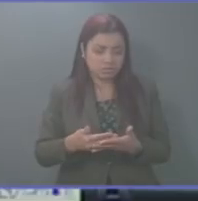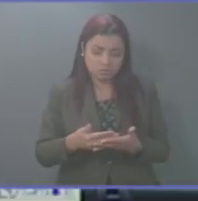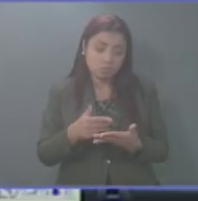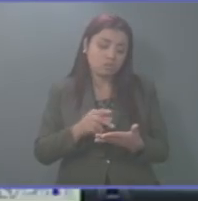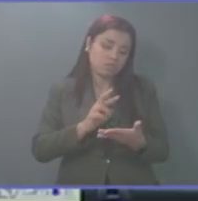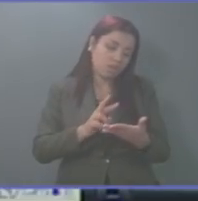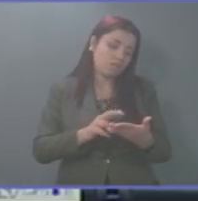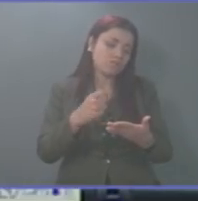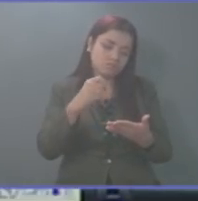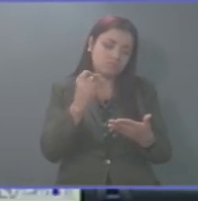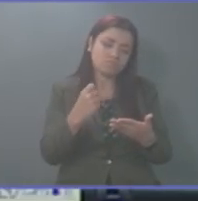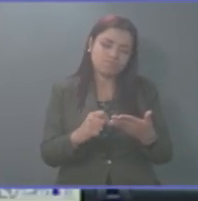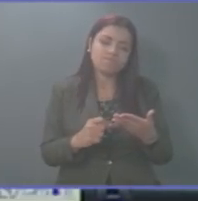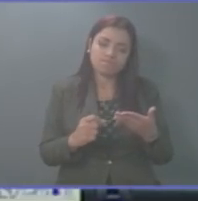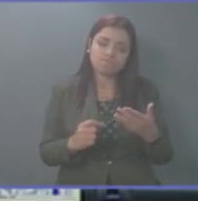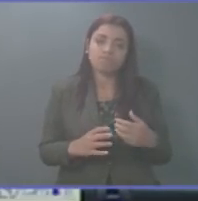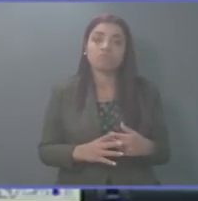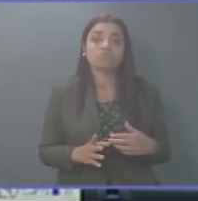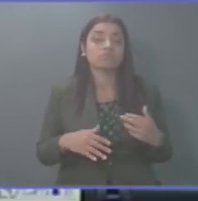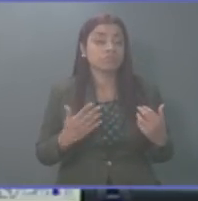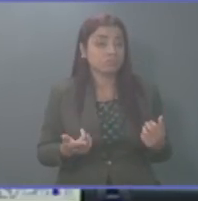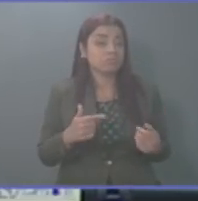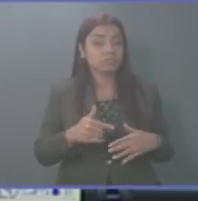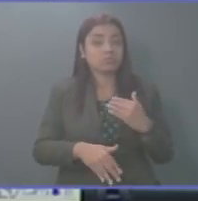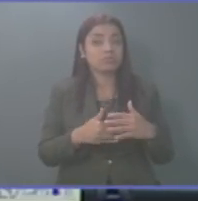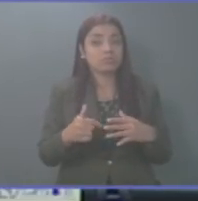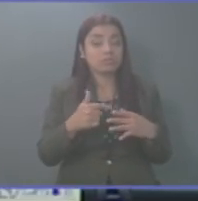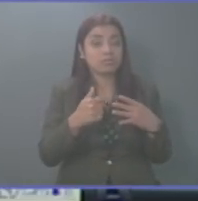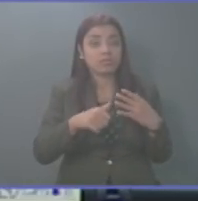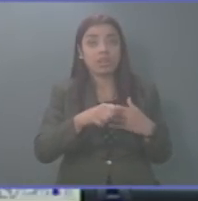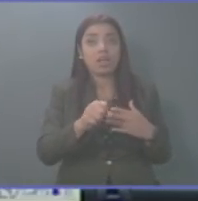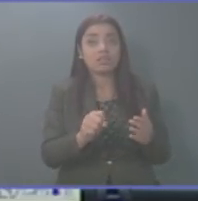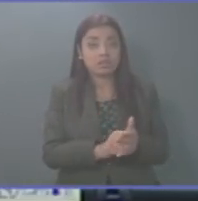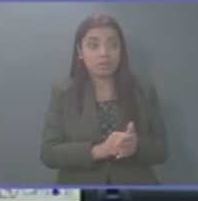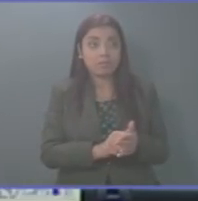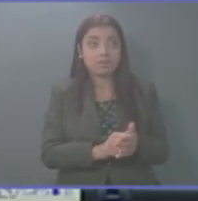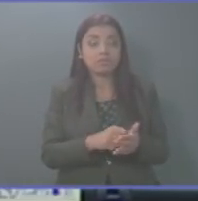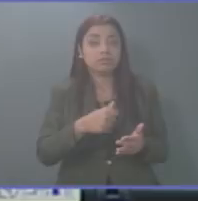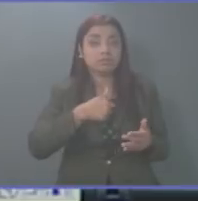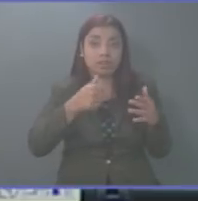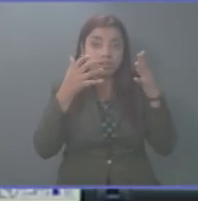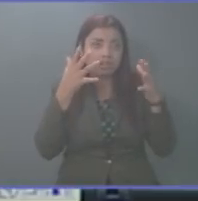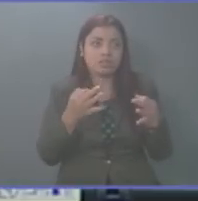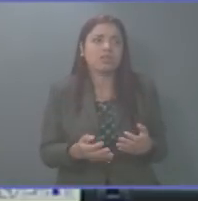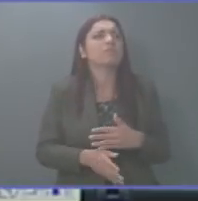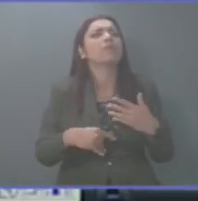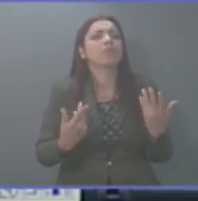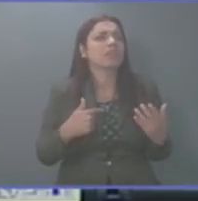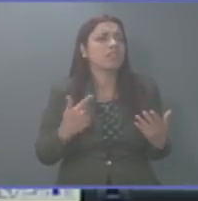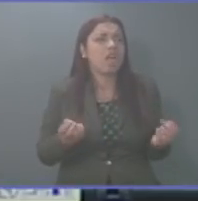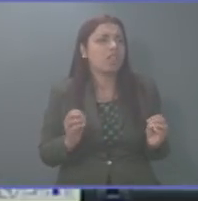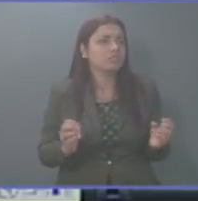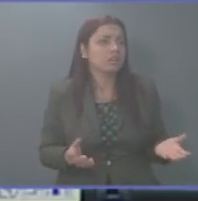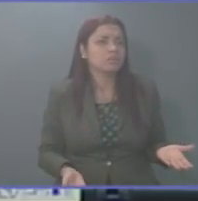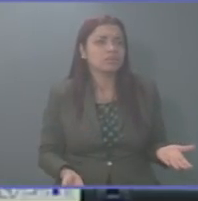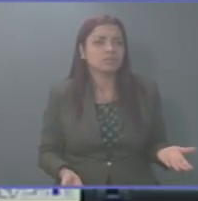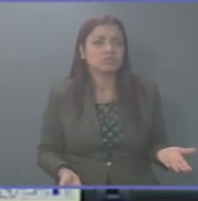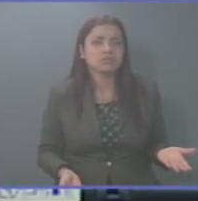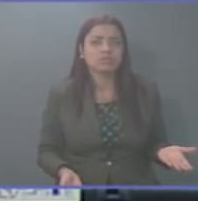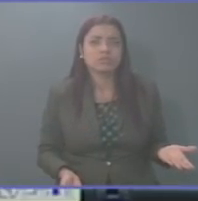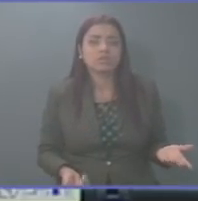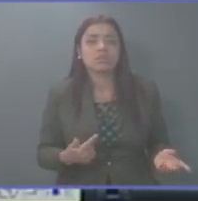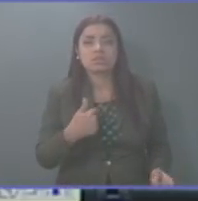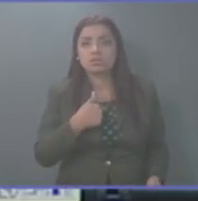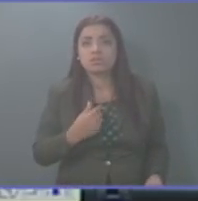República ha enviado. Porque en materia legislativa, la Asamblea Legislativa es la que tiene la autoridad. Pero ¿por qué no lo hacemos?